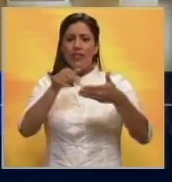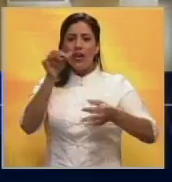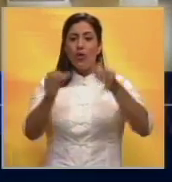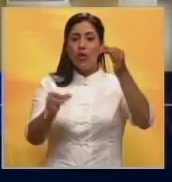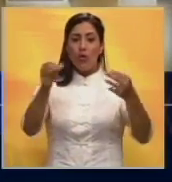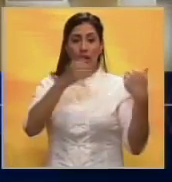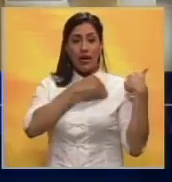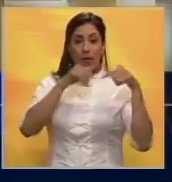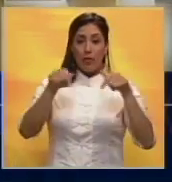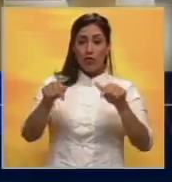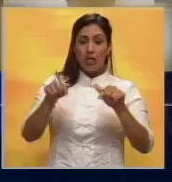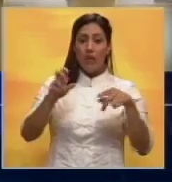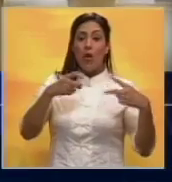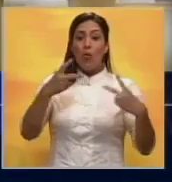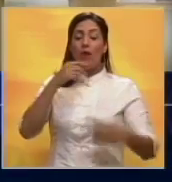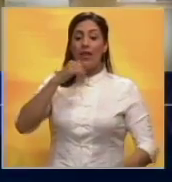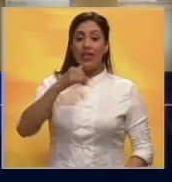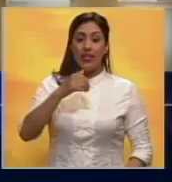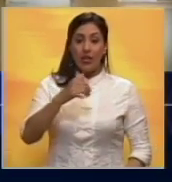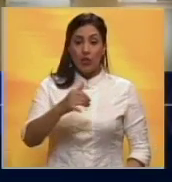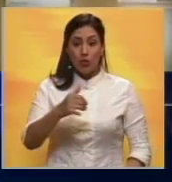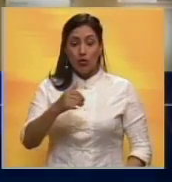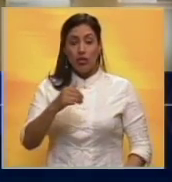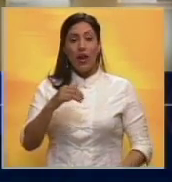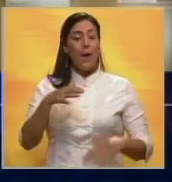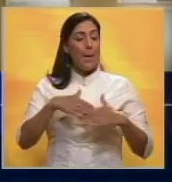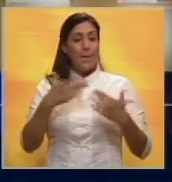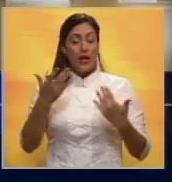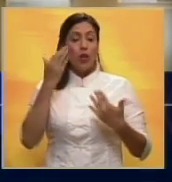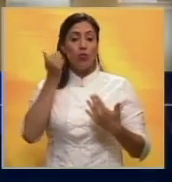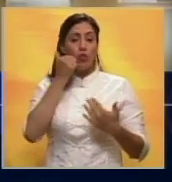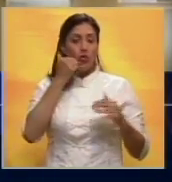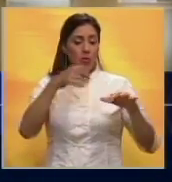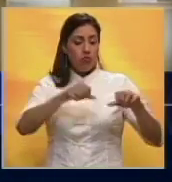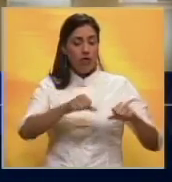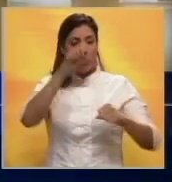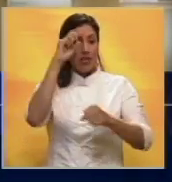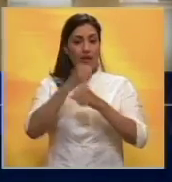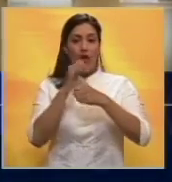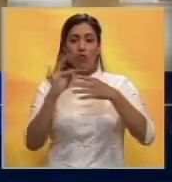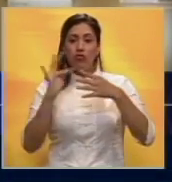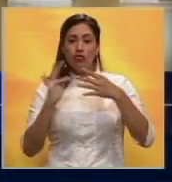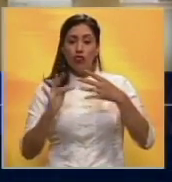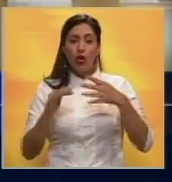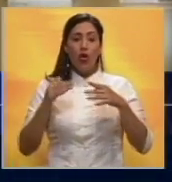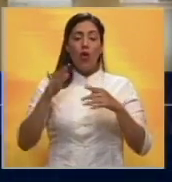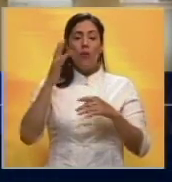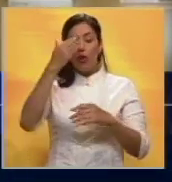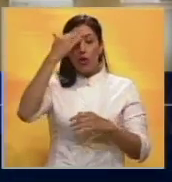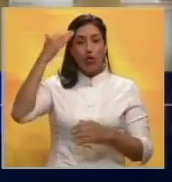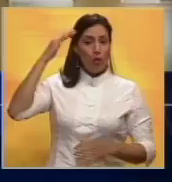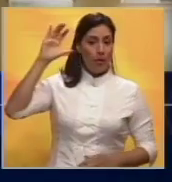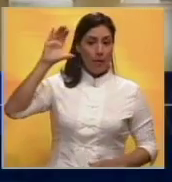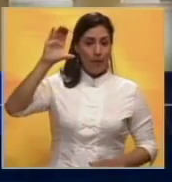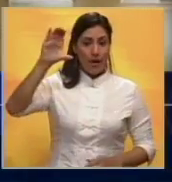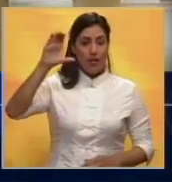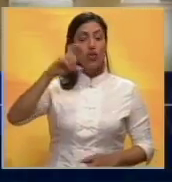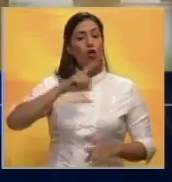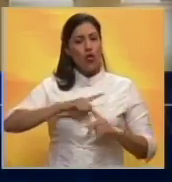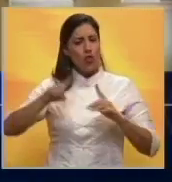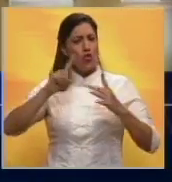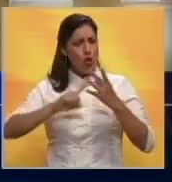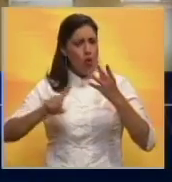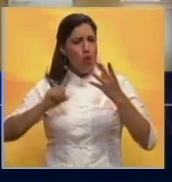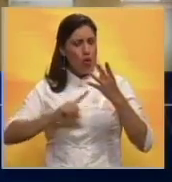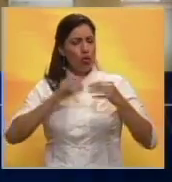tribunales competentes una demanda y una denuncia por usurpación de funciones por traición a la patria y por todos